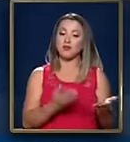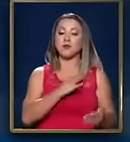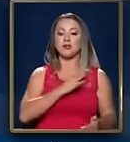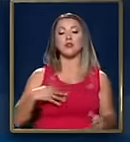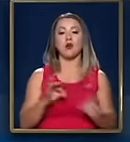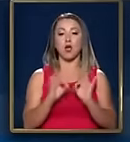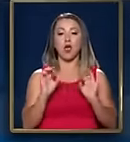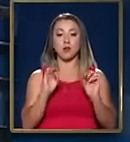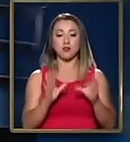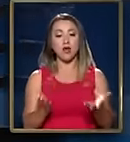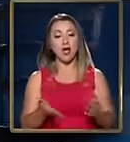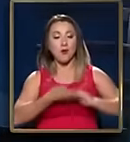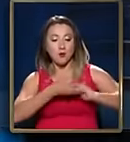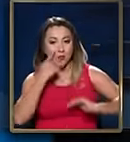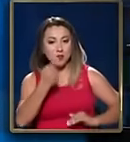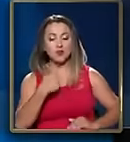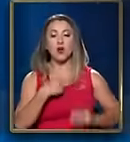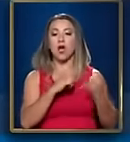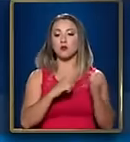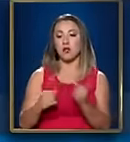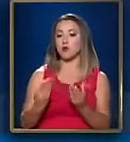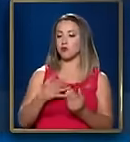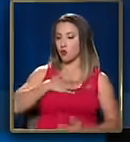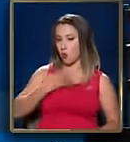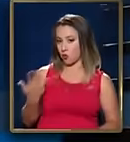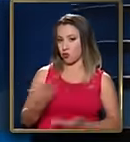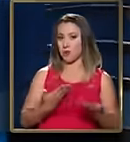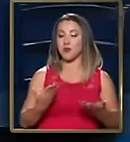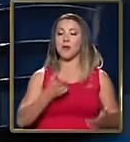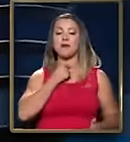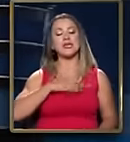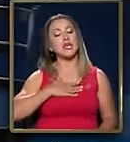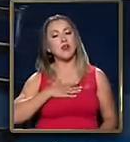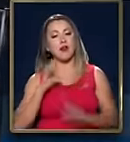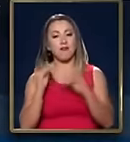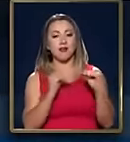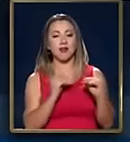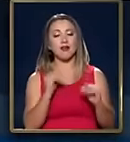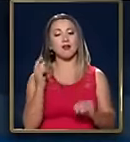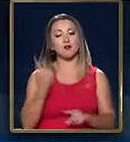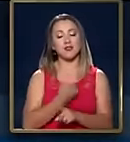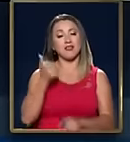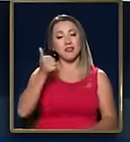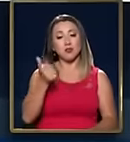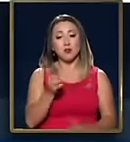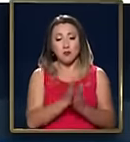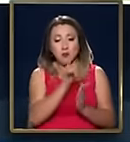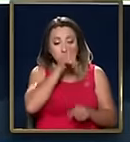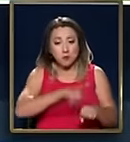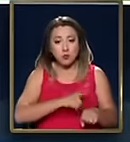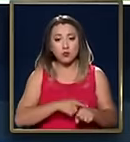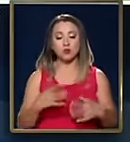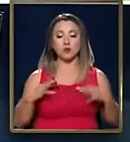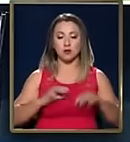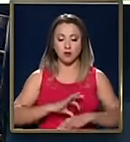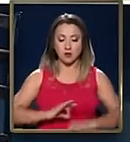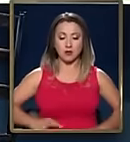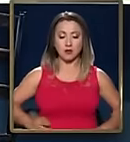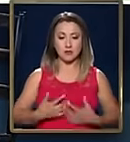de Educación. Ah, encantado, yo soy el auxiliar, mucho gusto. Me gustaría hablar con el director. Me da un minuto, me saco la catona y lo